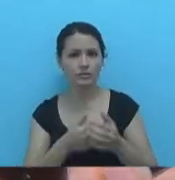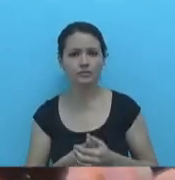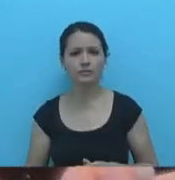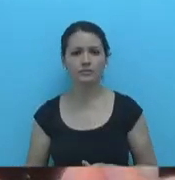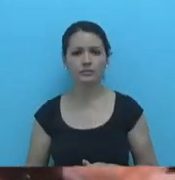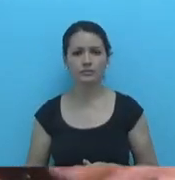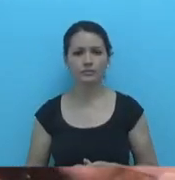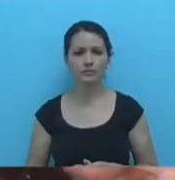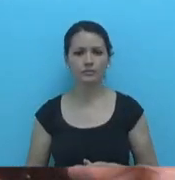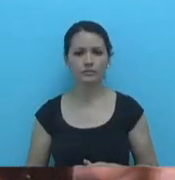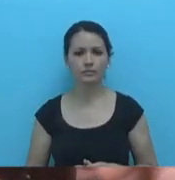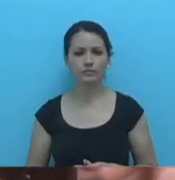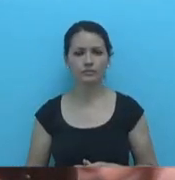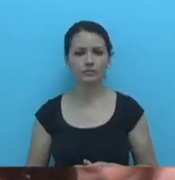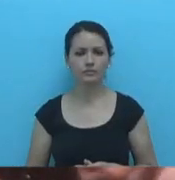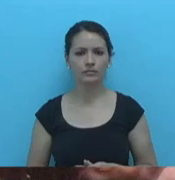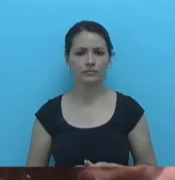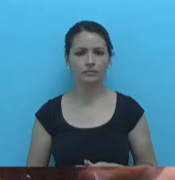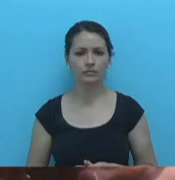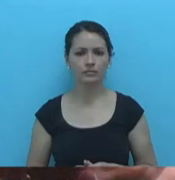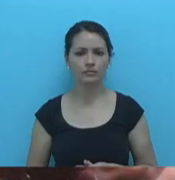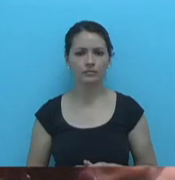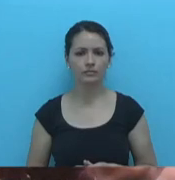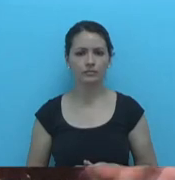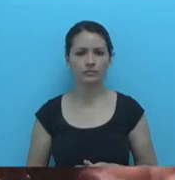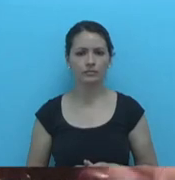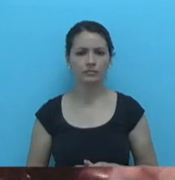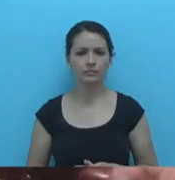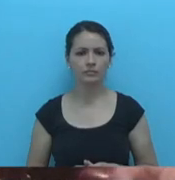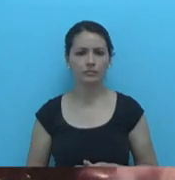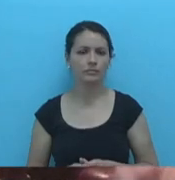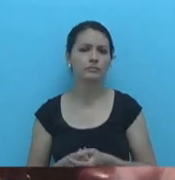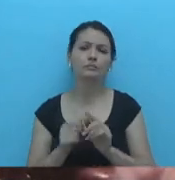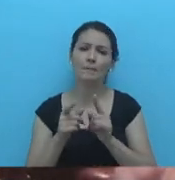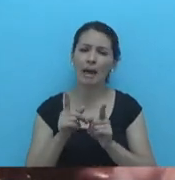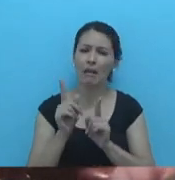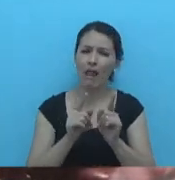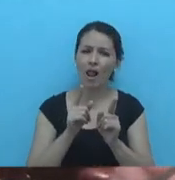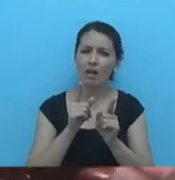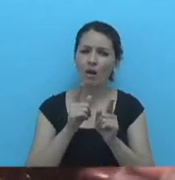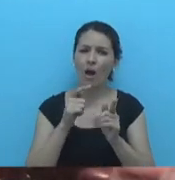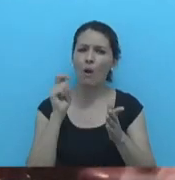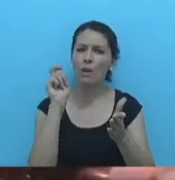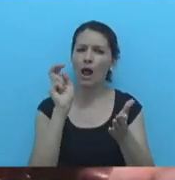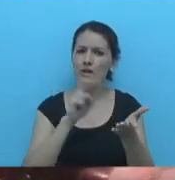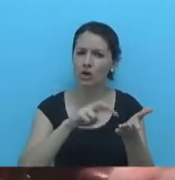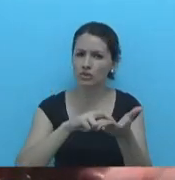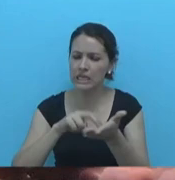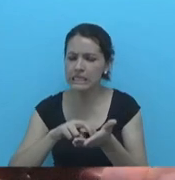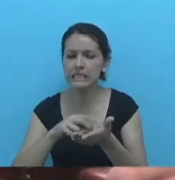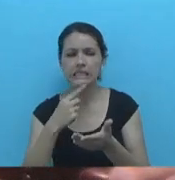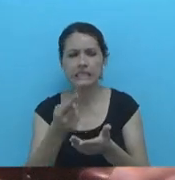semanalmente, y que se habían dado a conocer una serie de noticias que podía estar en un lugar, en